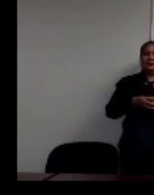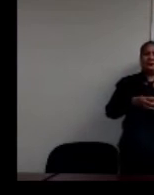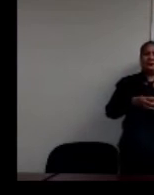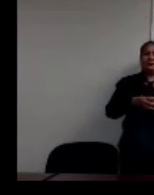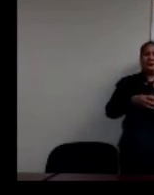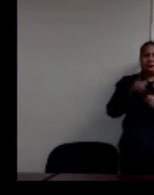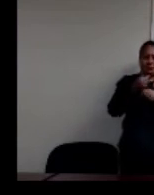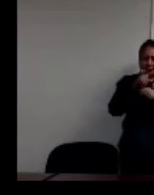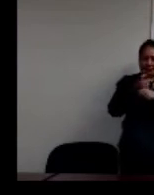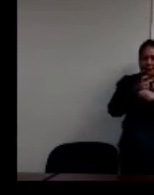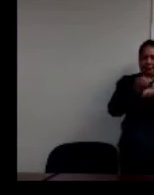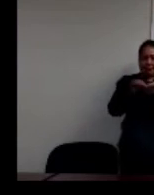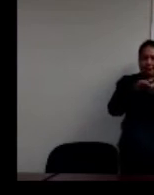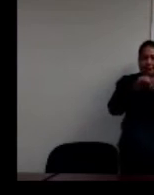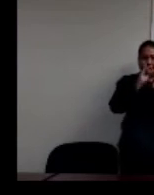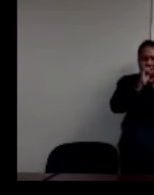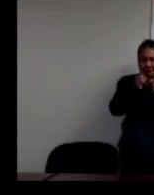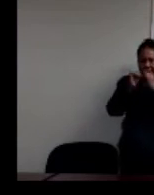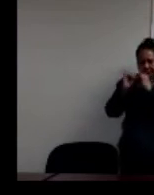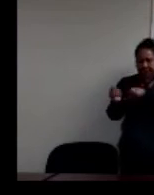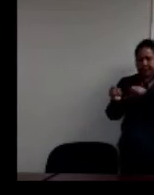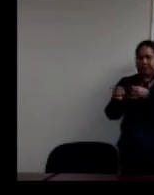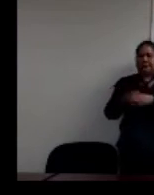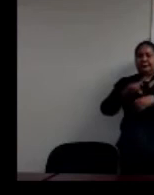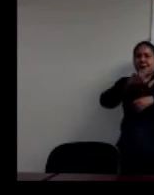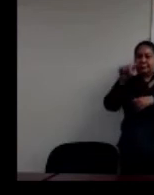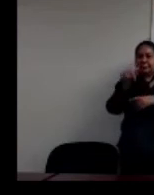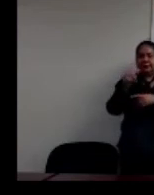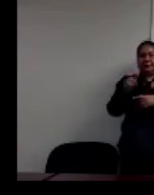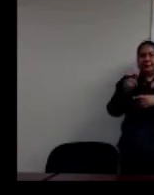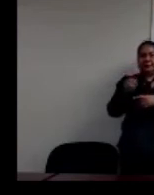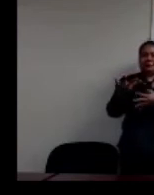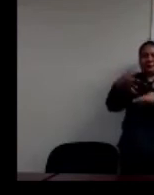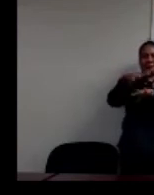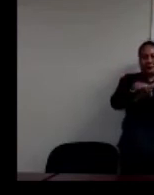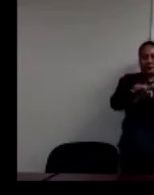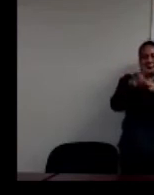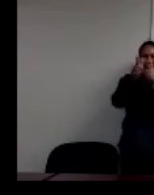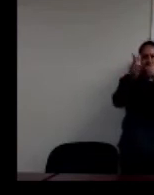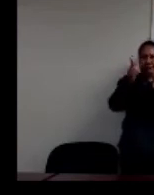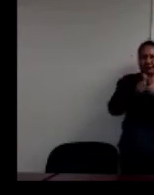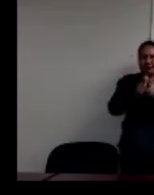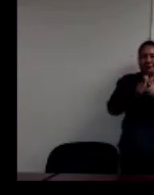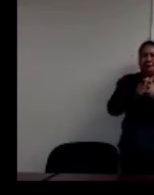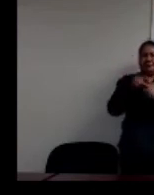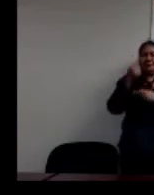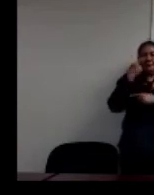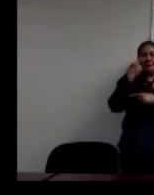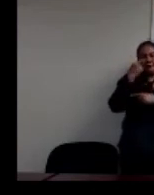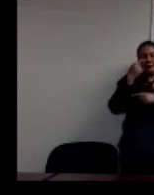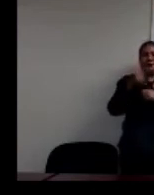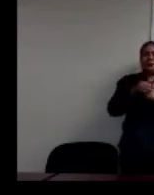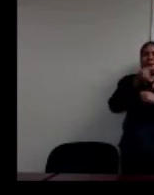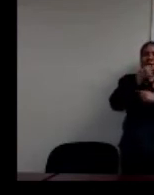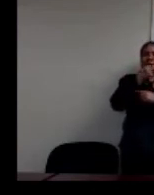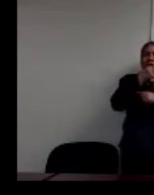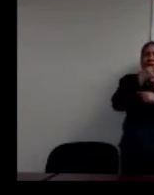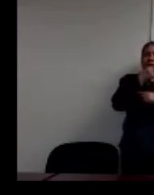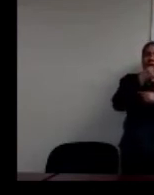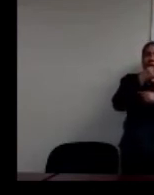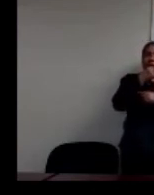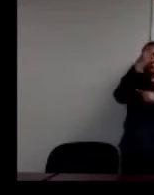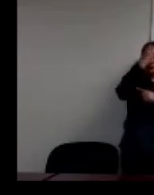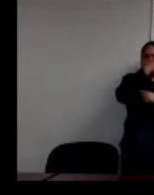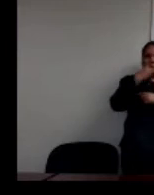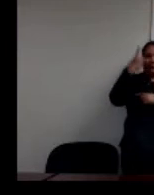individual y después se inserta en una terapia grupal, ¿sí? Para que identifique que muchos de nuestros niños con ese